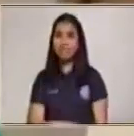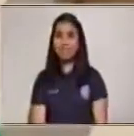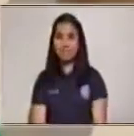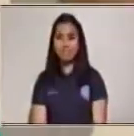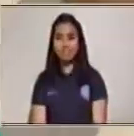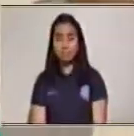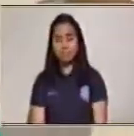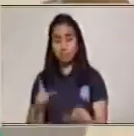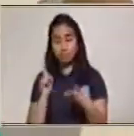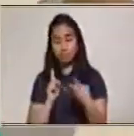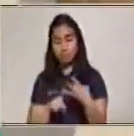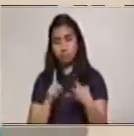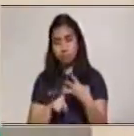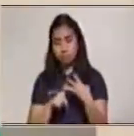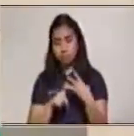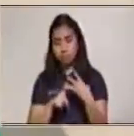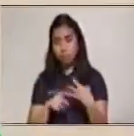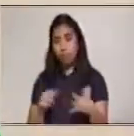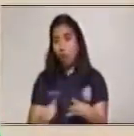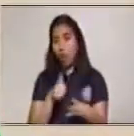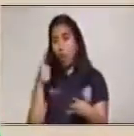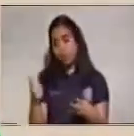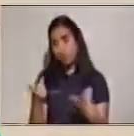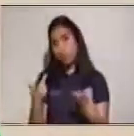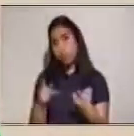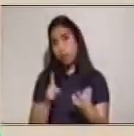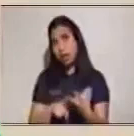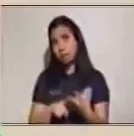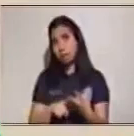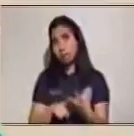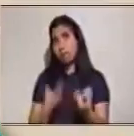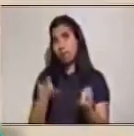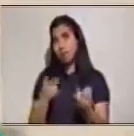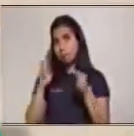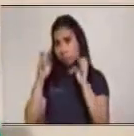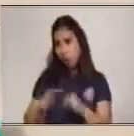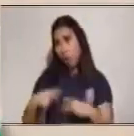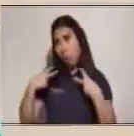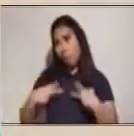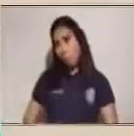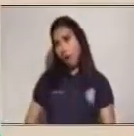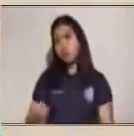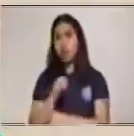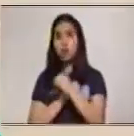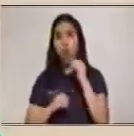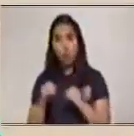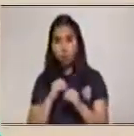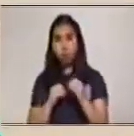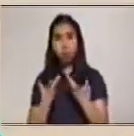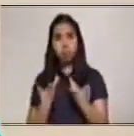los omnívoros, además del ser humano, podemos colocar a los cerdos y los osos que también comen